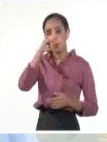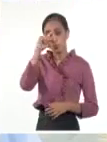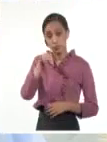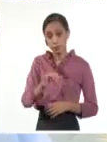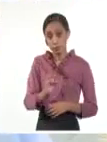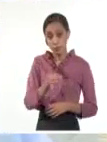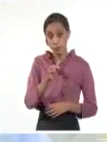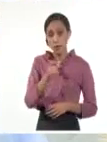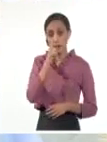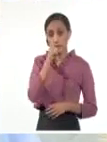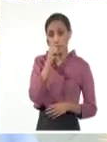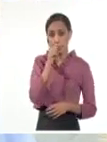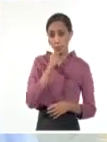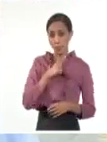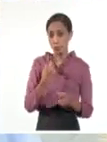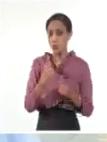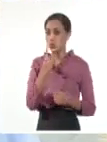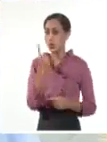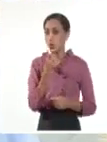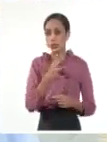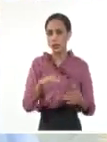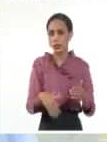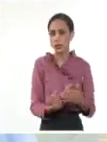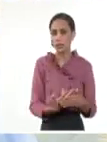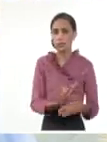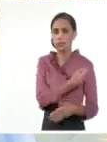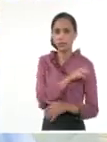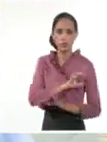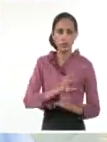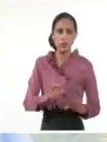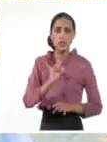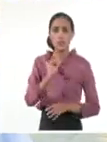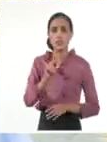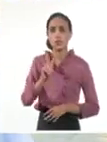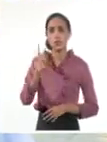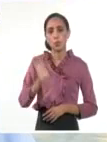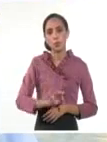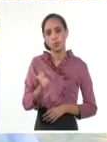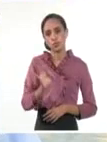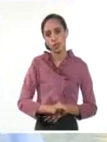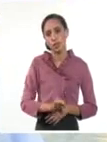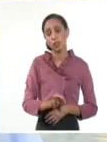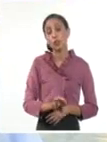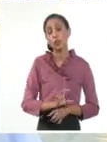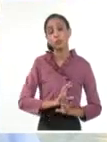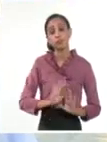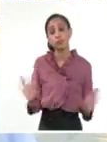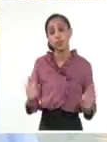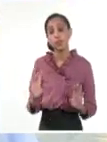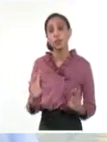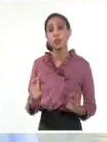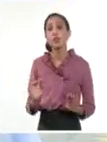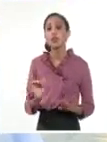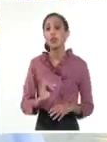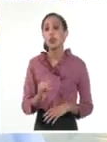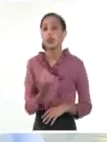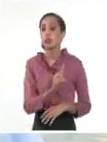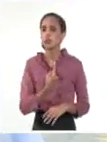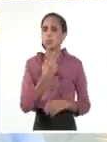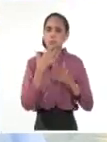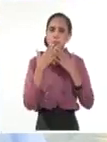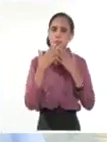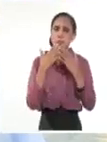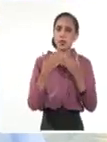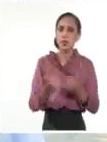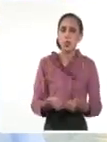decir que es en sólo tres días que llevamos de vacunación ya estamos un 72% de cobertura que también por supuesto estábamos ahora la misma